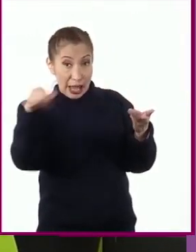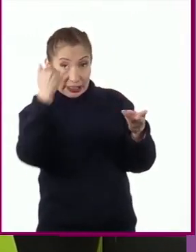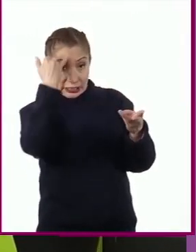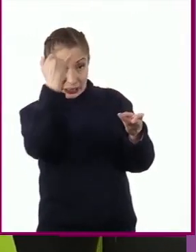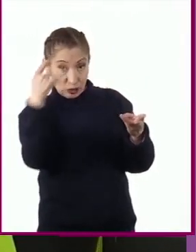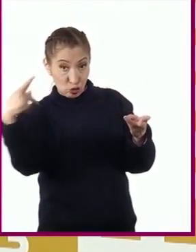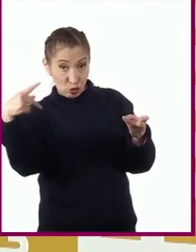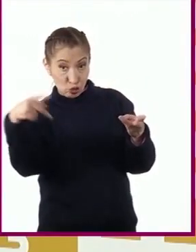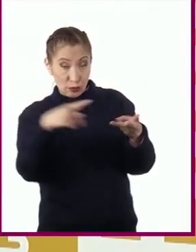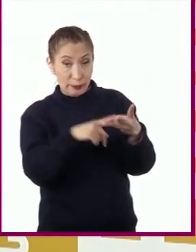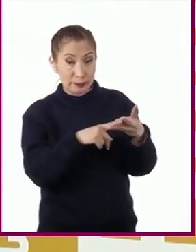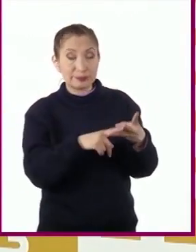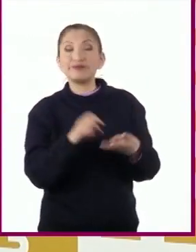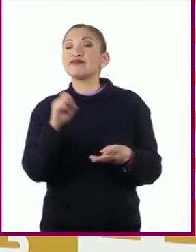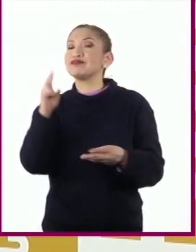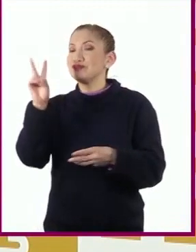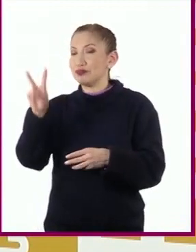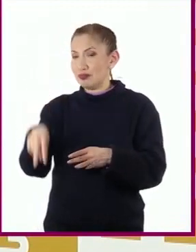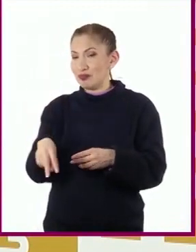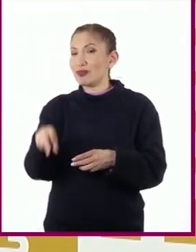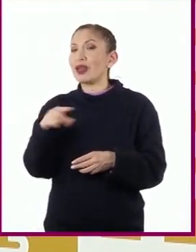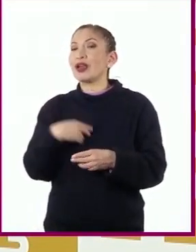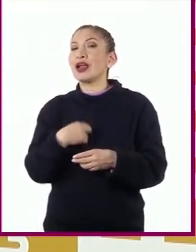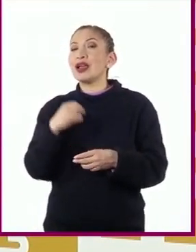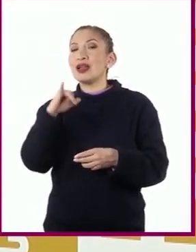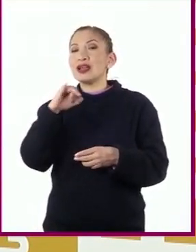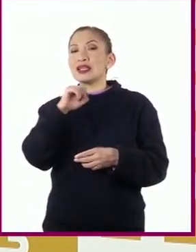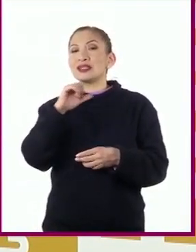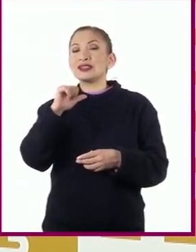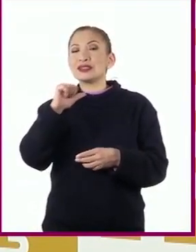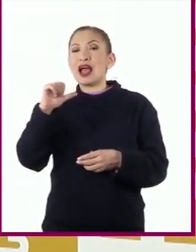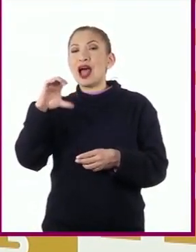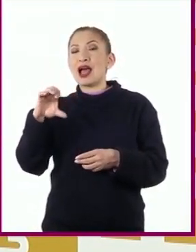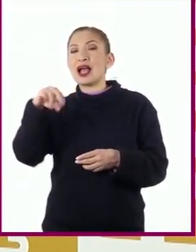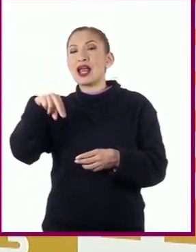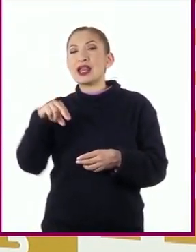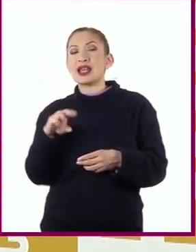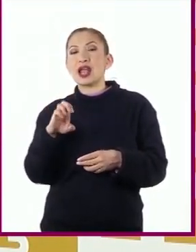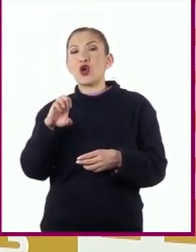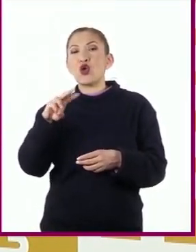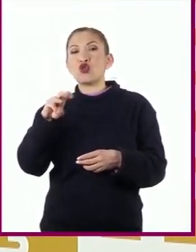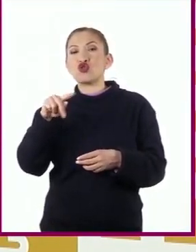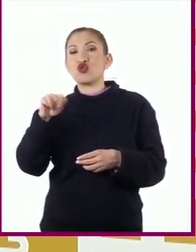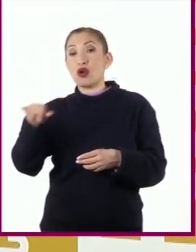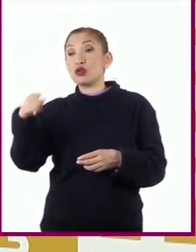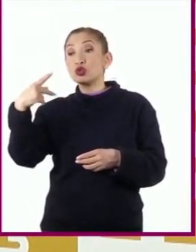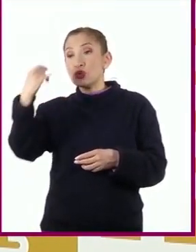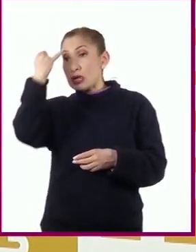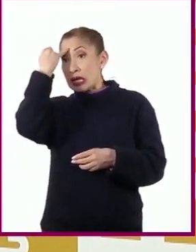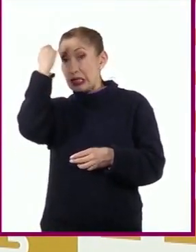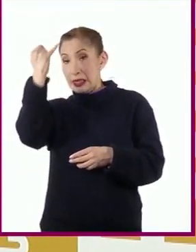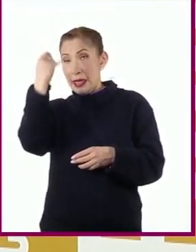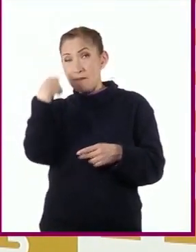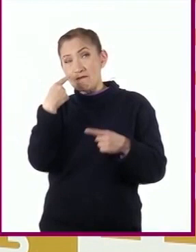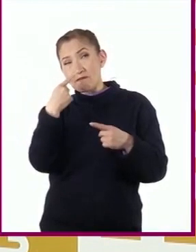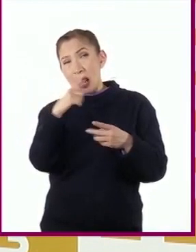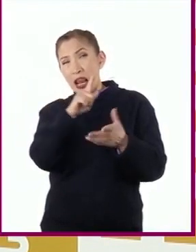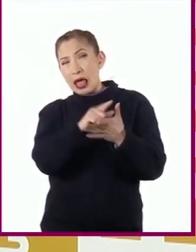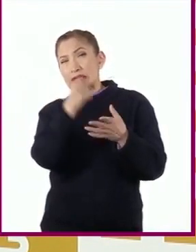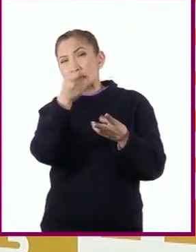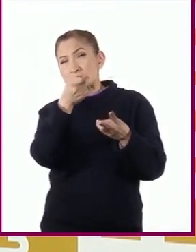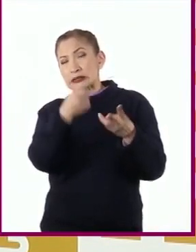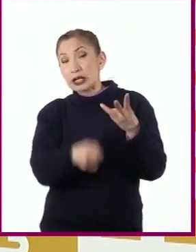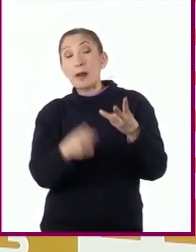Isaac Newton? Así es. Isaac Newton propuso estas leyes. El día de hoy